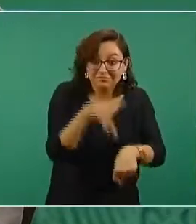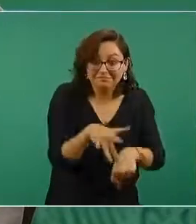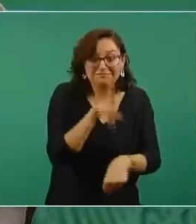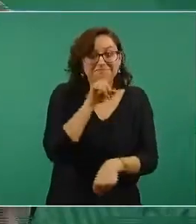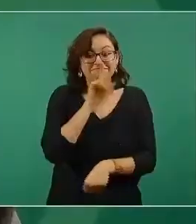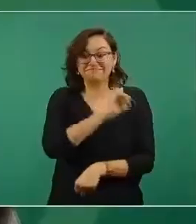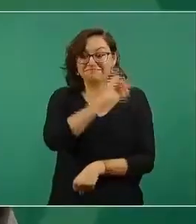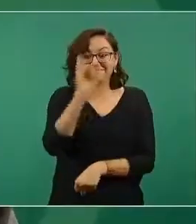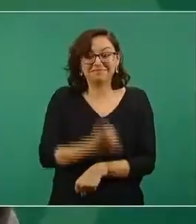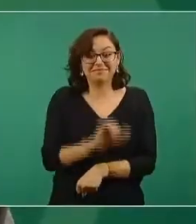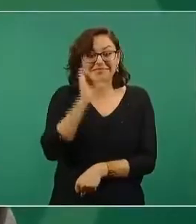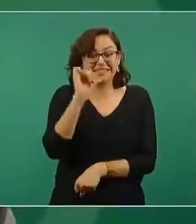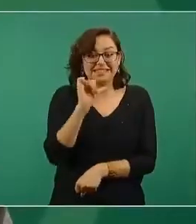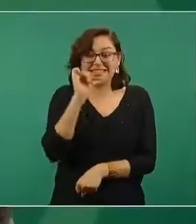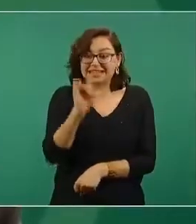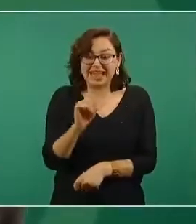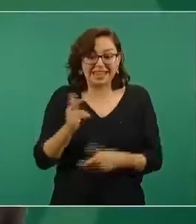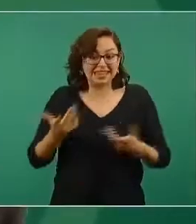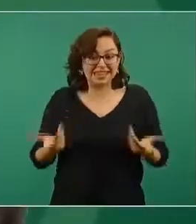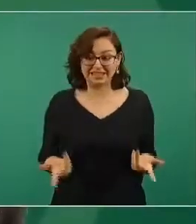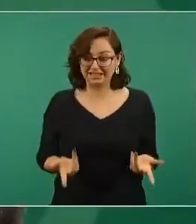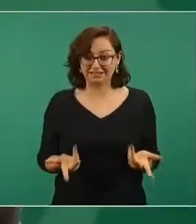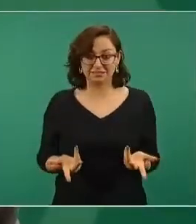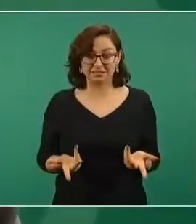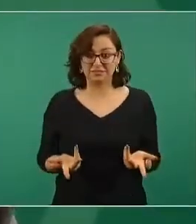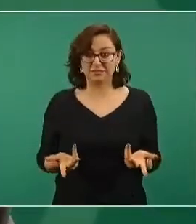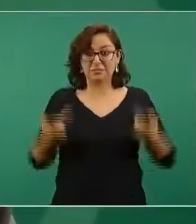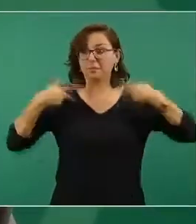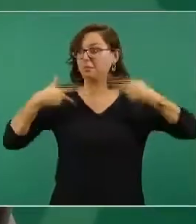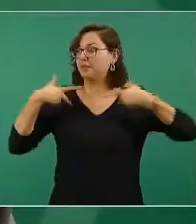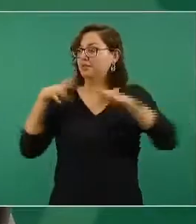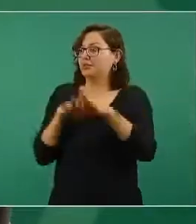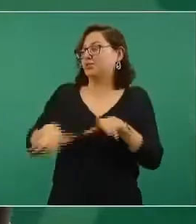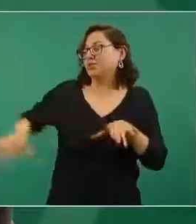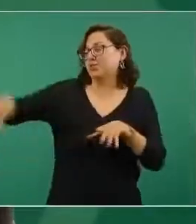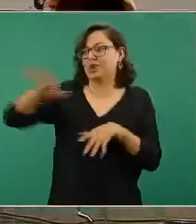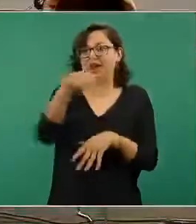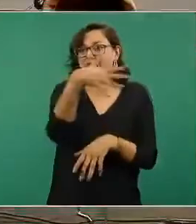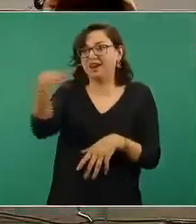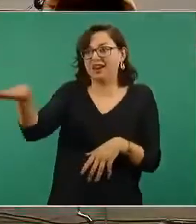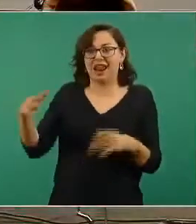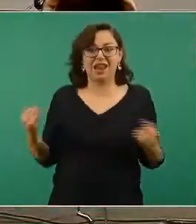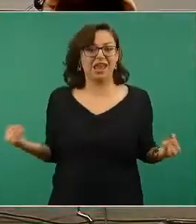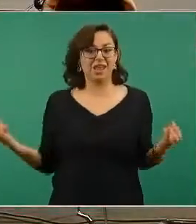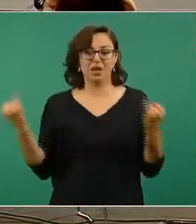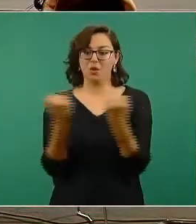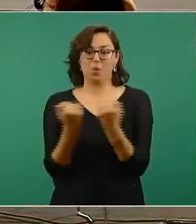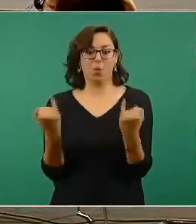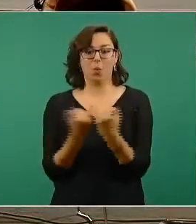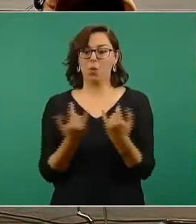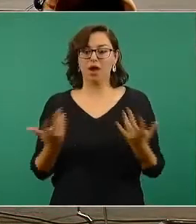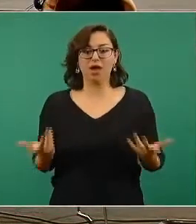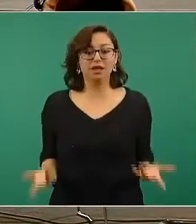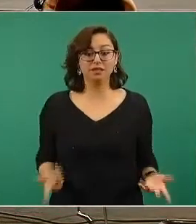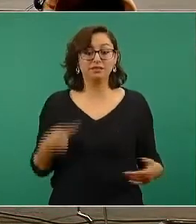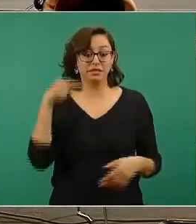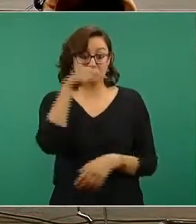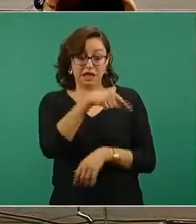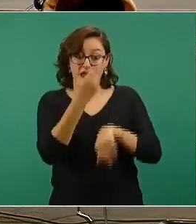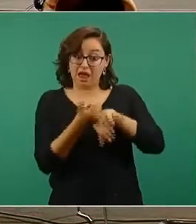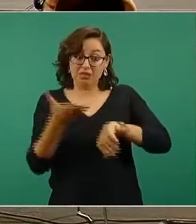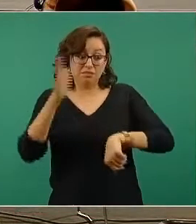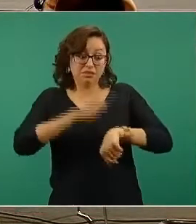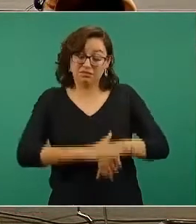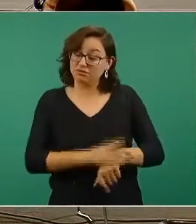esas personas tienen el mismo riesgo de infección que la población general, ¿no? Ese grupo se va a ir vacunando conforme